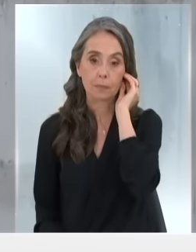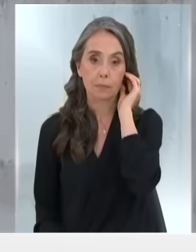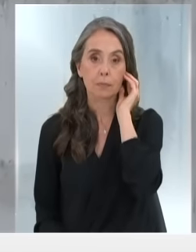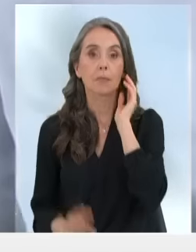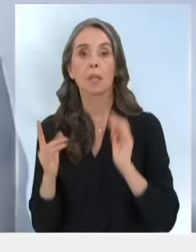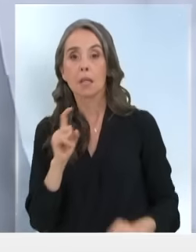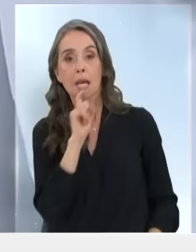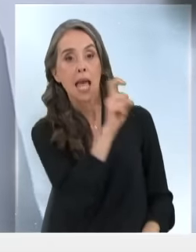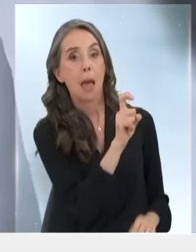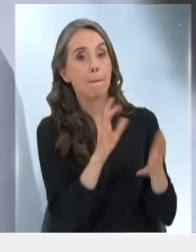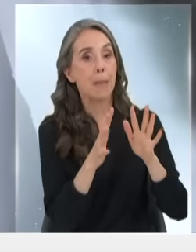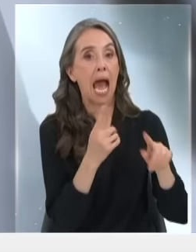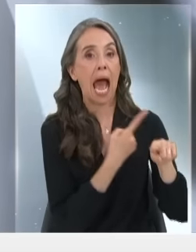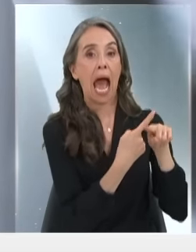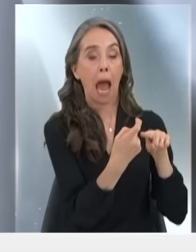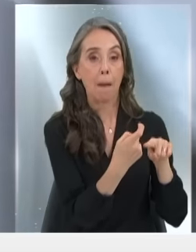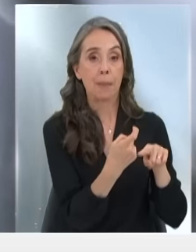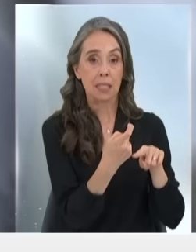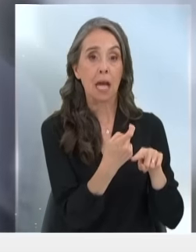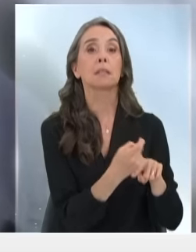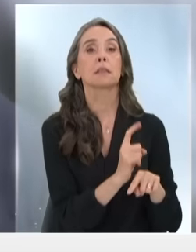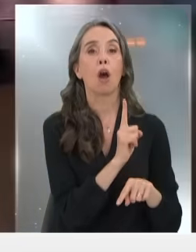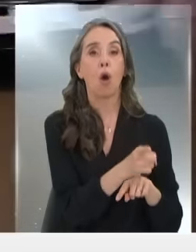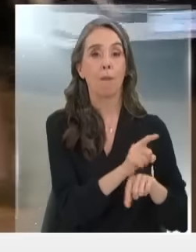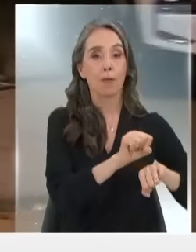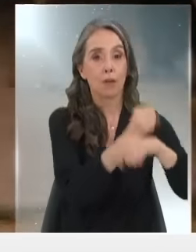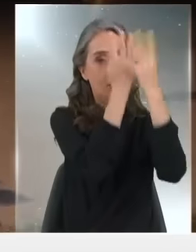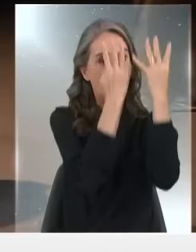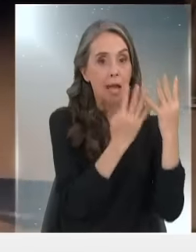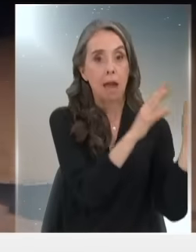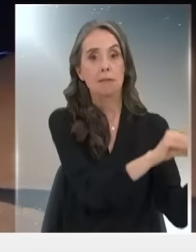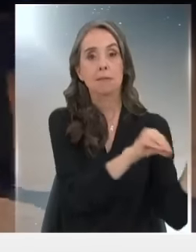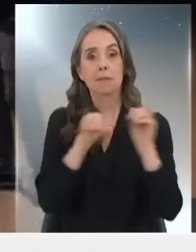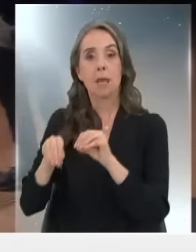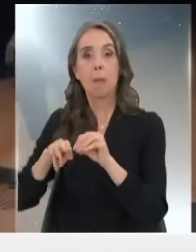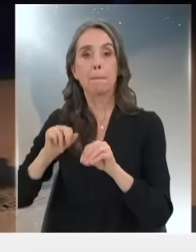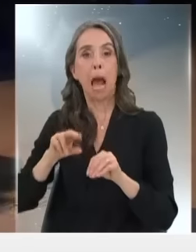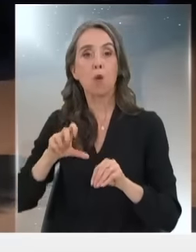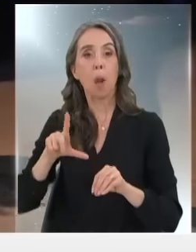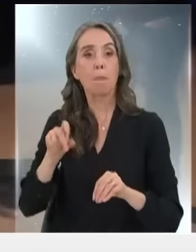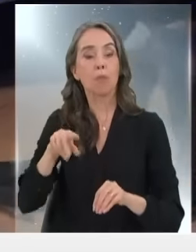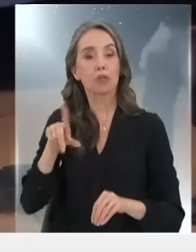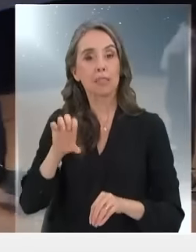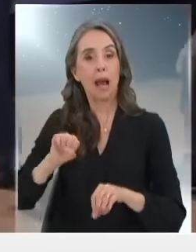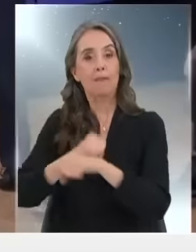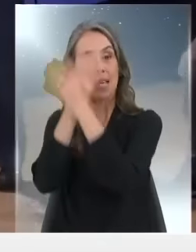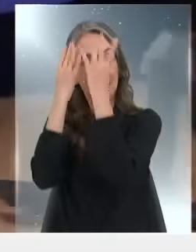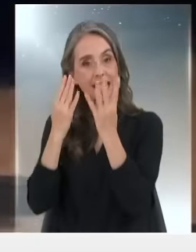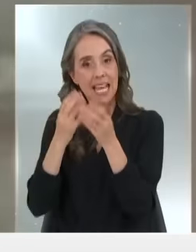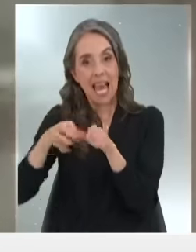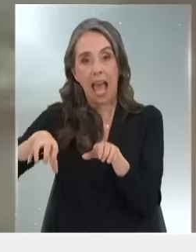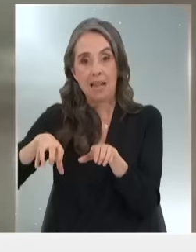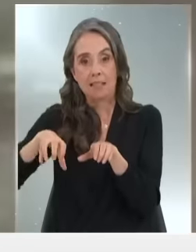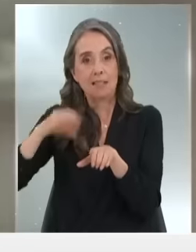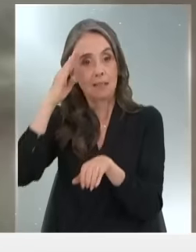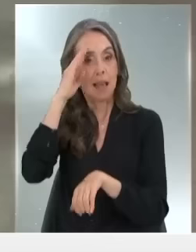Presuntas amenazas que obligaron el traslado de cárcel de Manuel Monsalve al anexo penitenciario Capitán